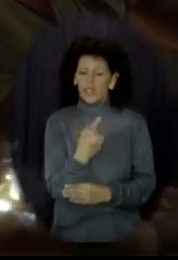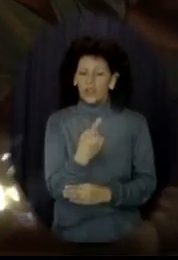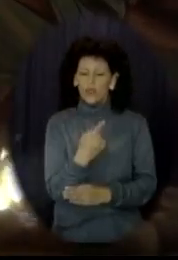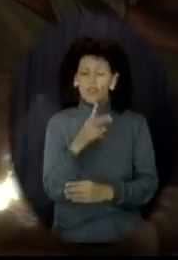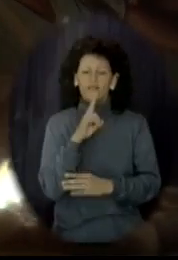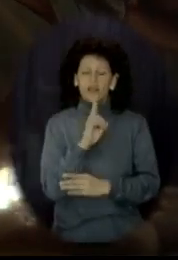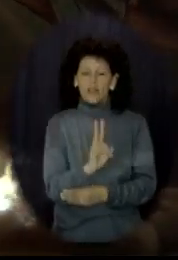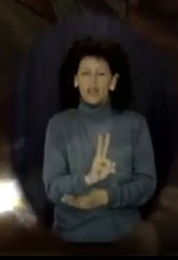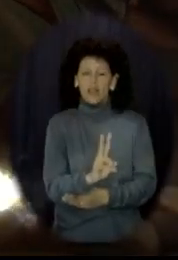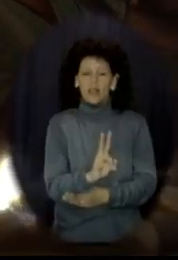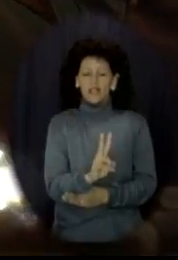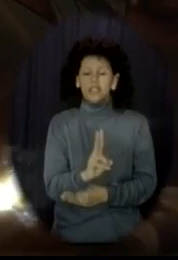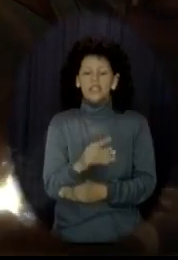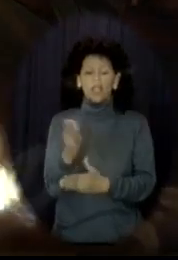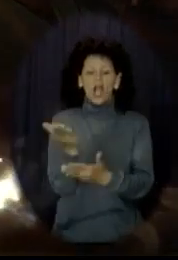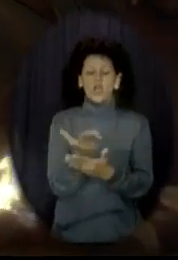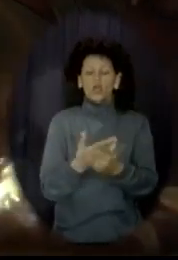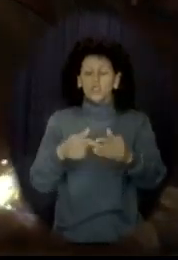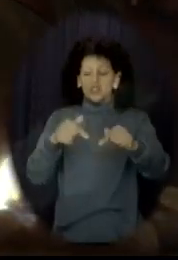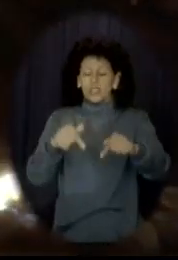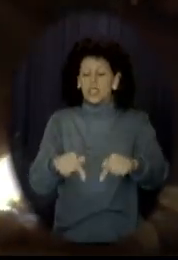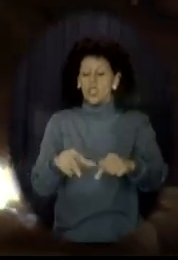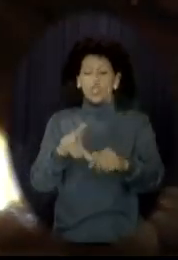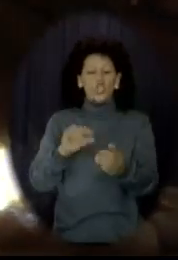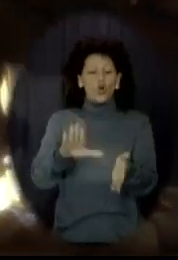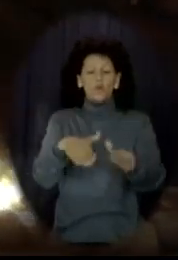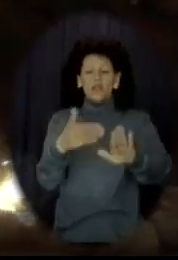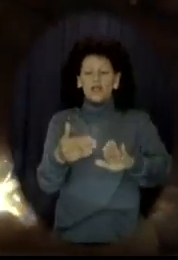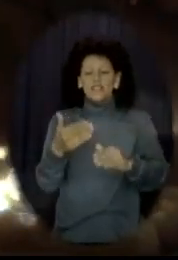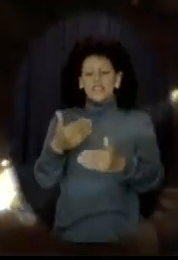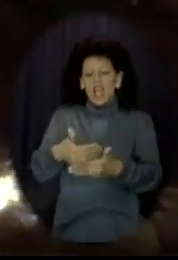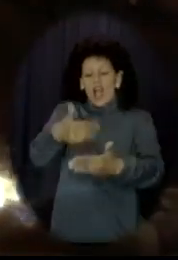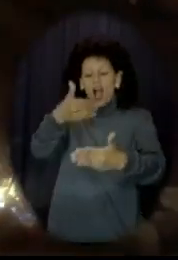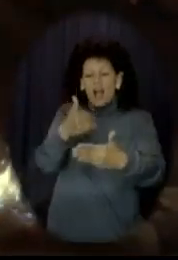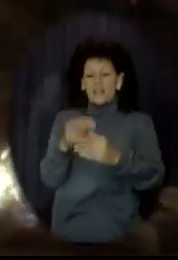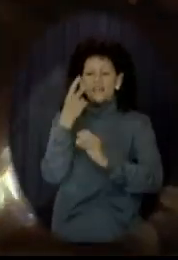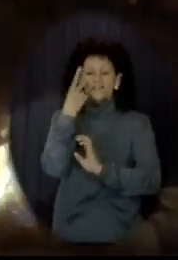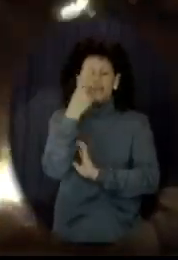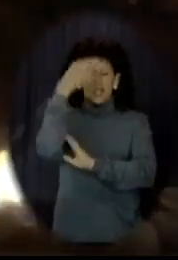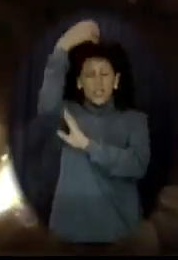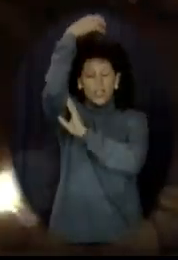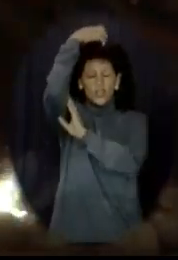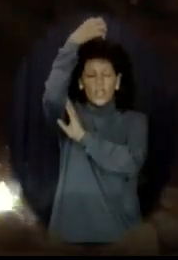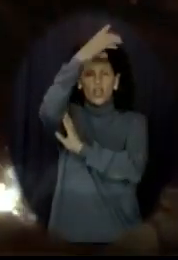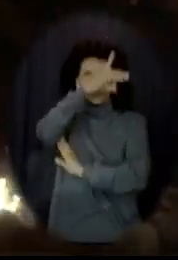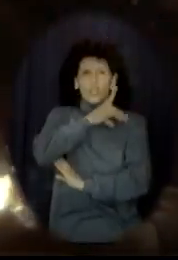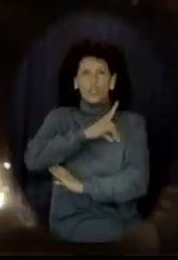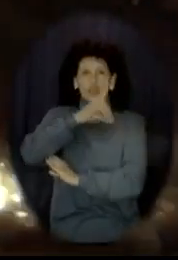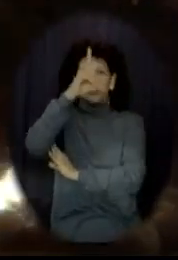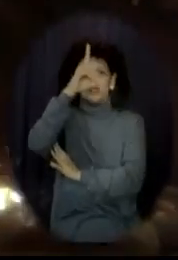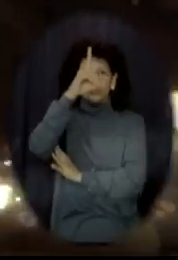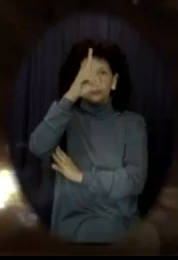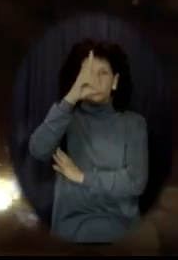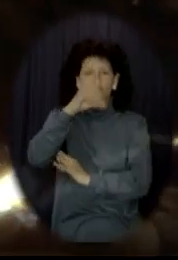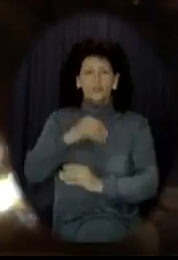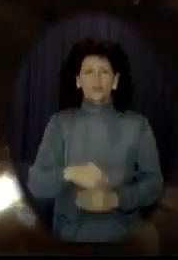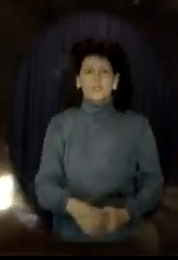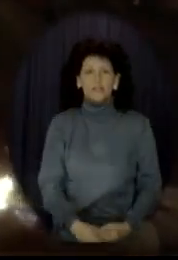Les aseguro que algunos de los que están aquí no morirán sin antes haber visto el reino de Dios.